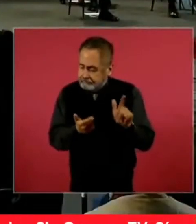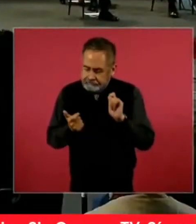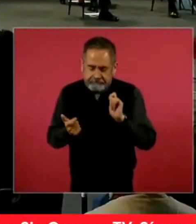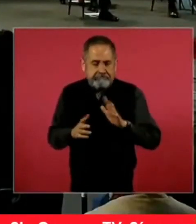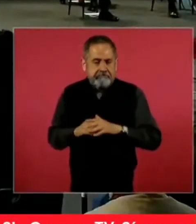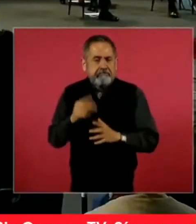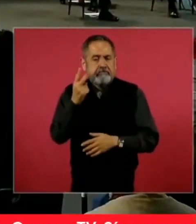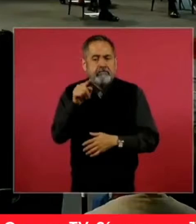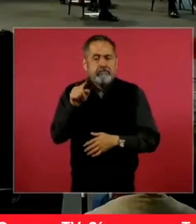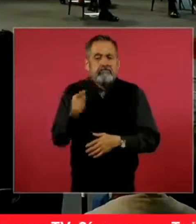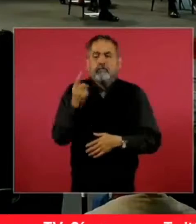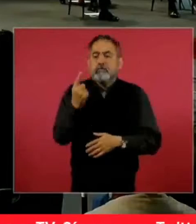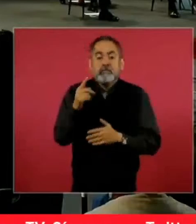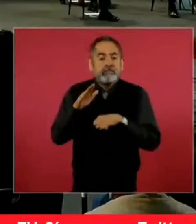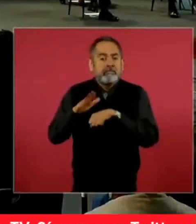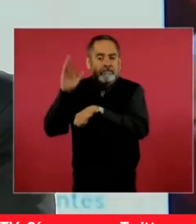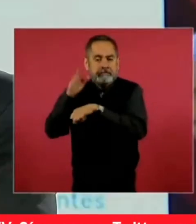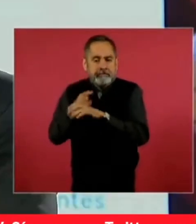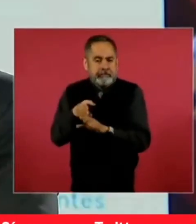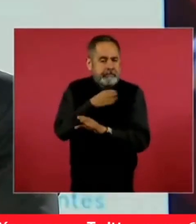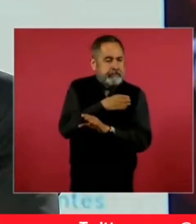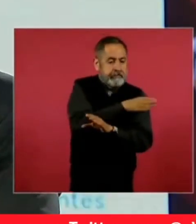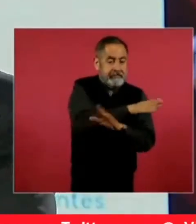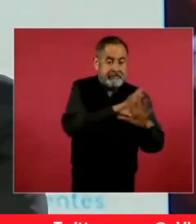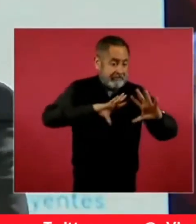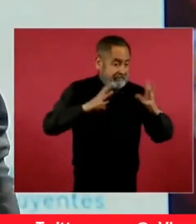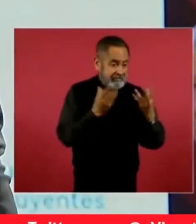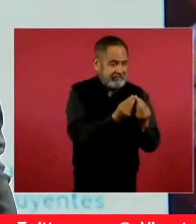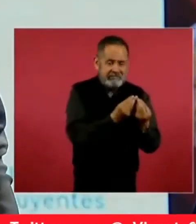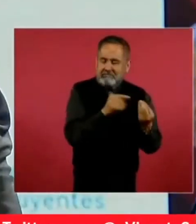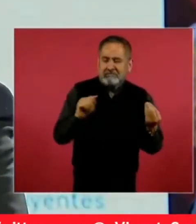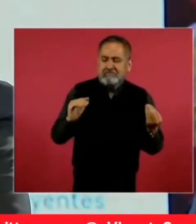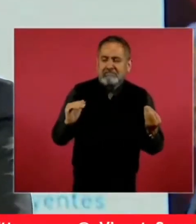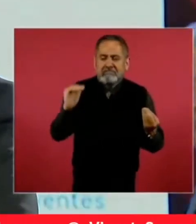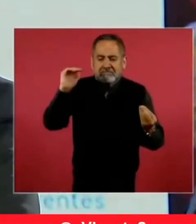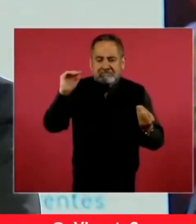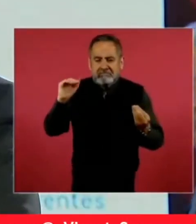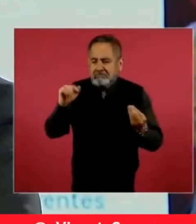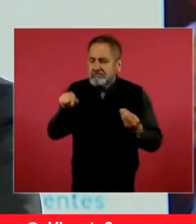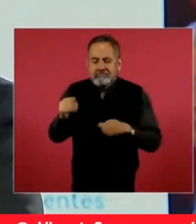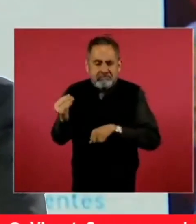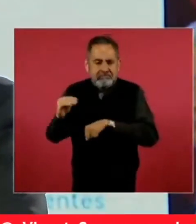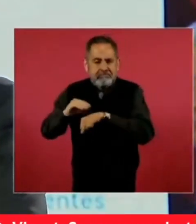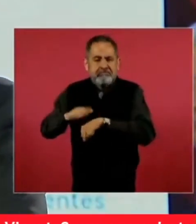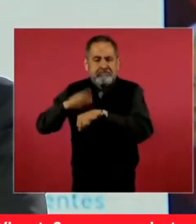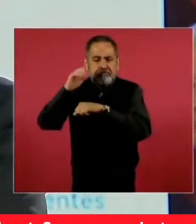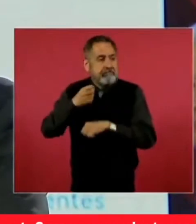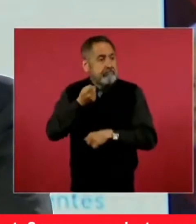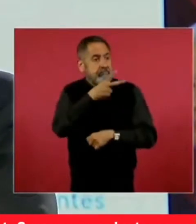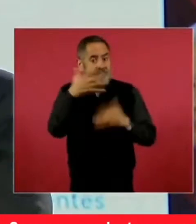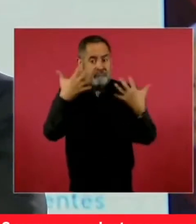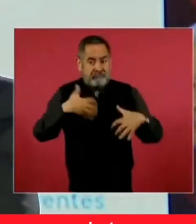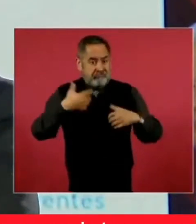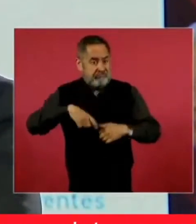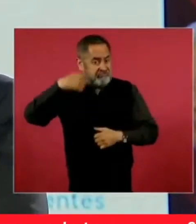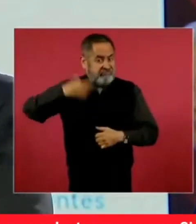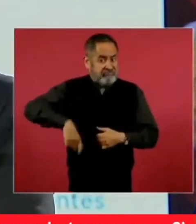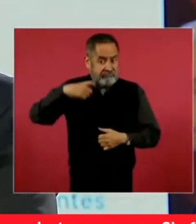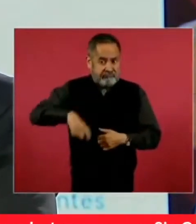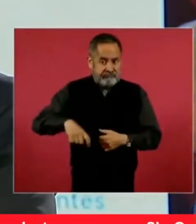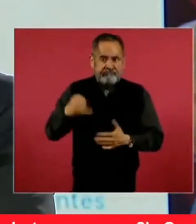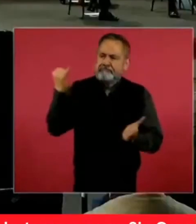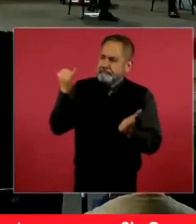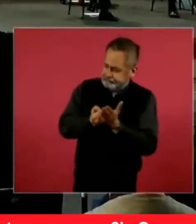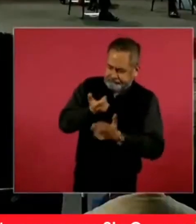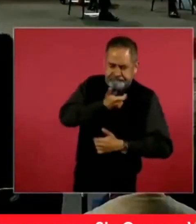es 2.1 billones más que toda la administración anterior y resalta la recaudación de grandes contribuyentes, que como pueden